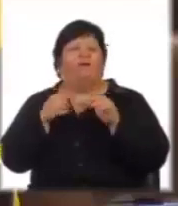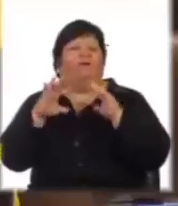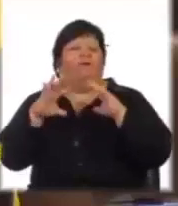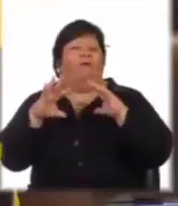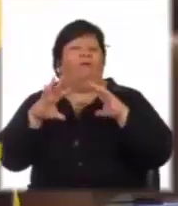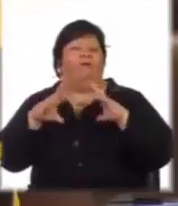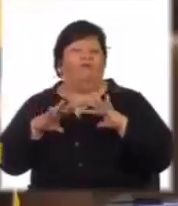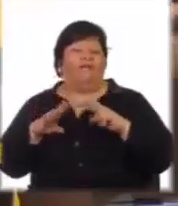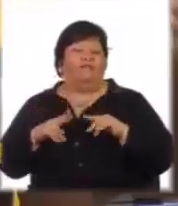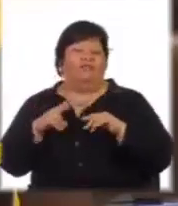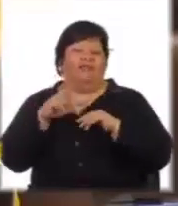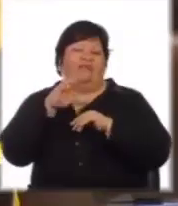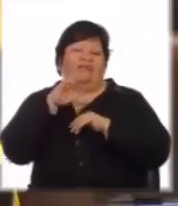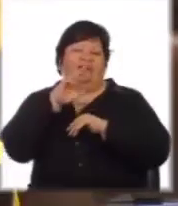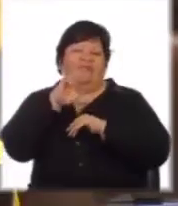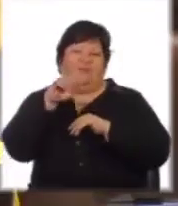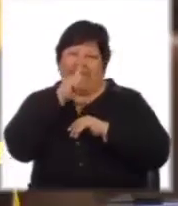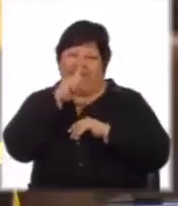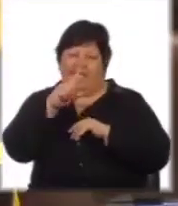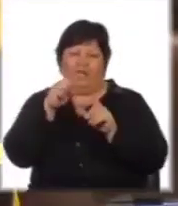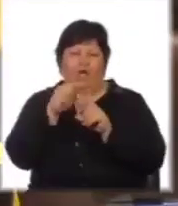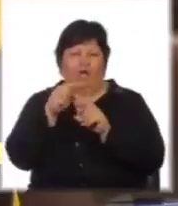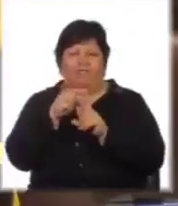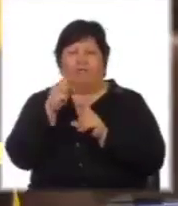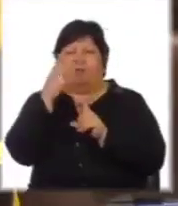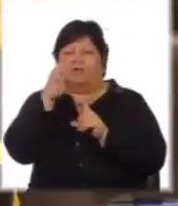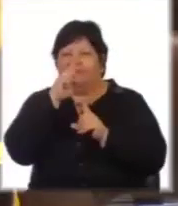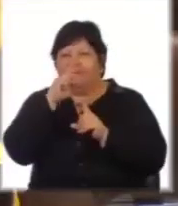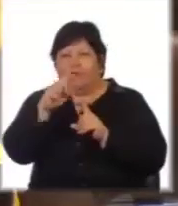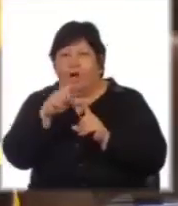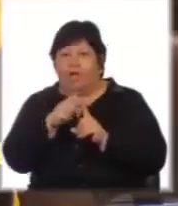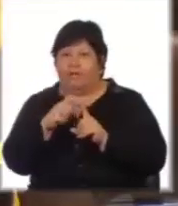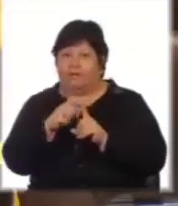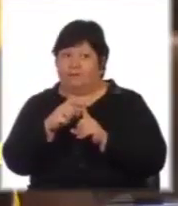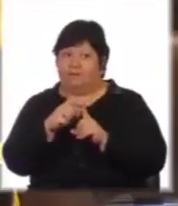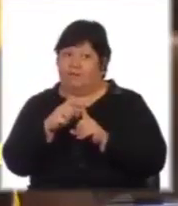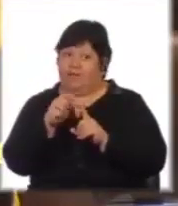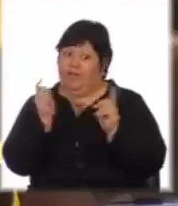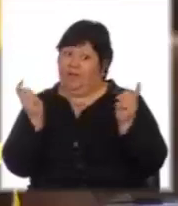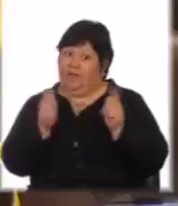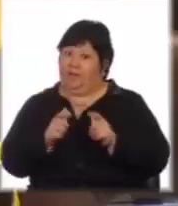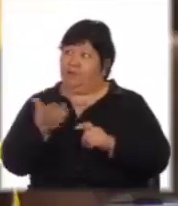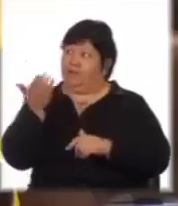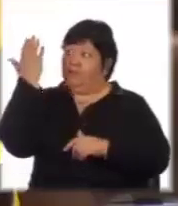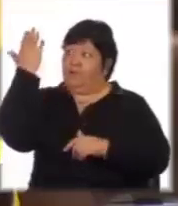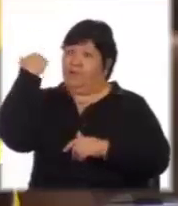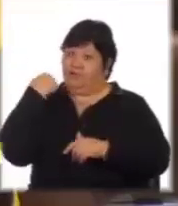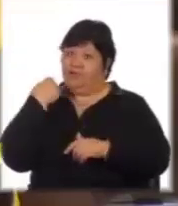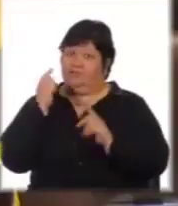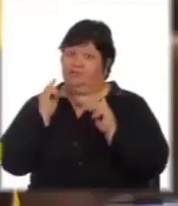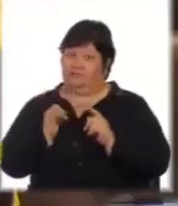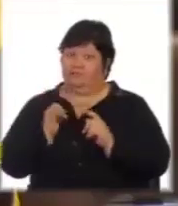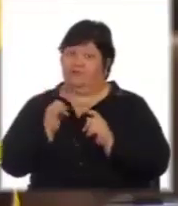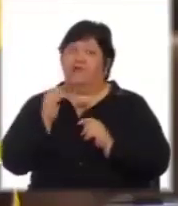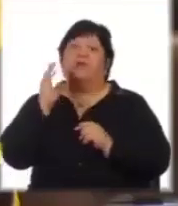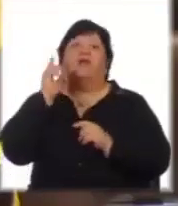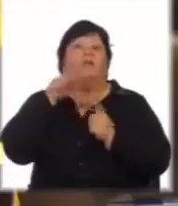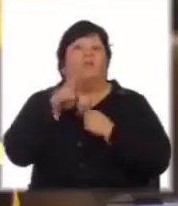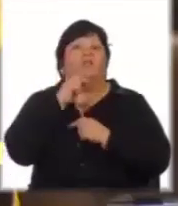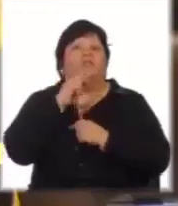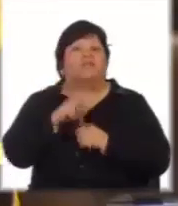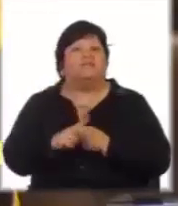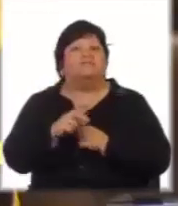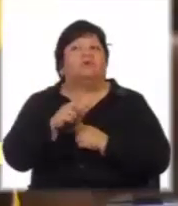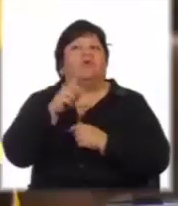los $4.000, y que en la sesión de ayer estuvimos recordando. Capaz que hablar de privilegios también es